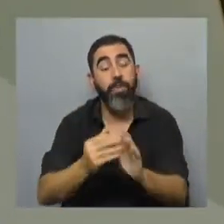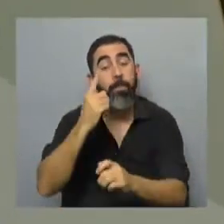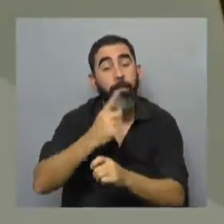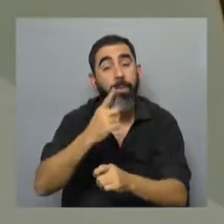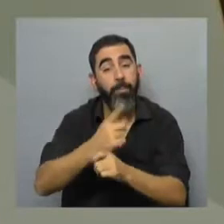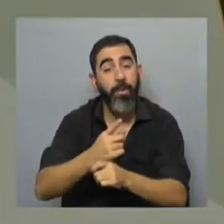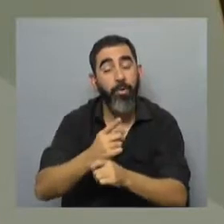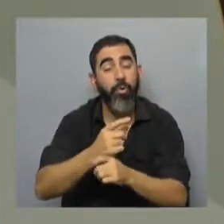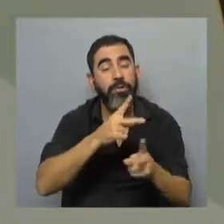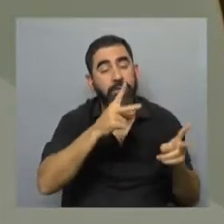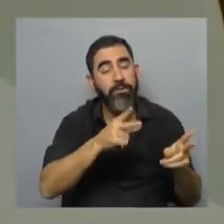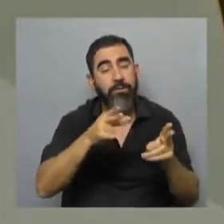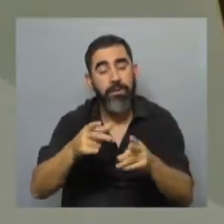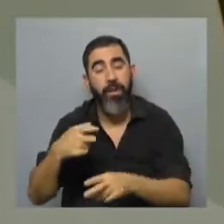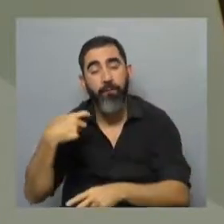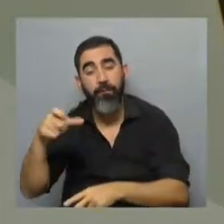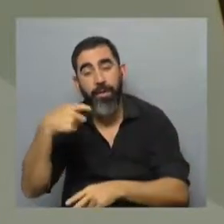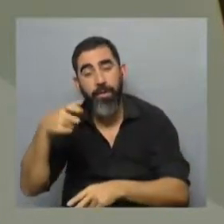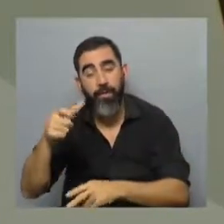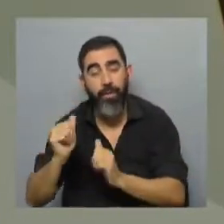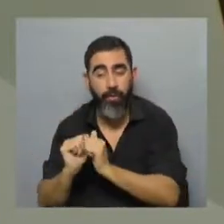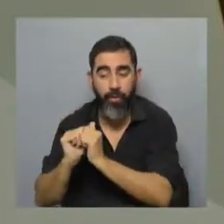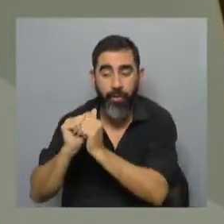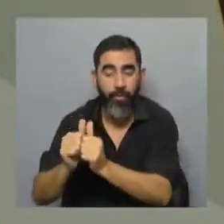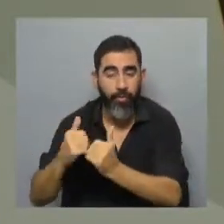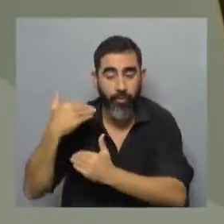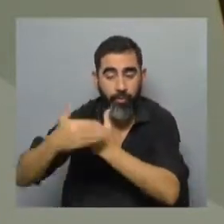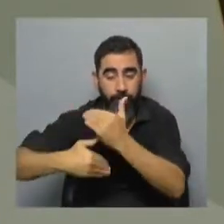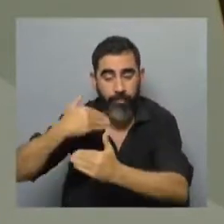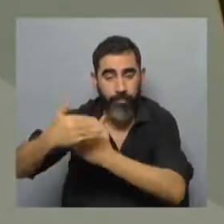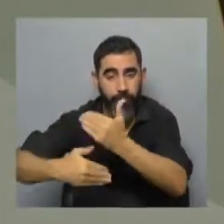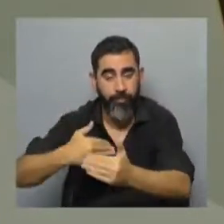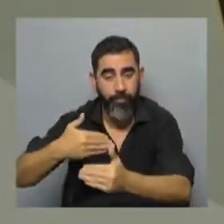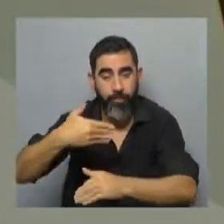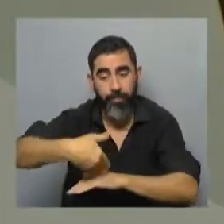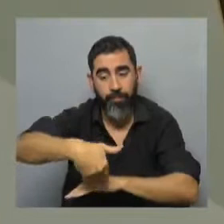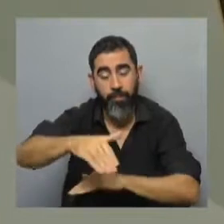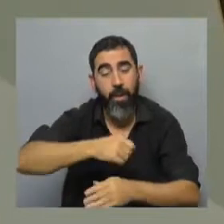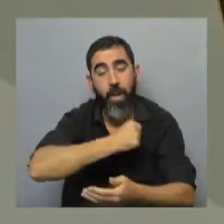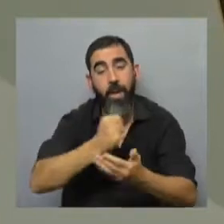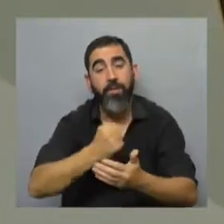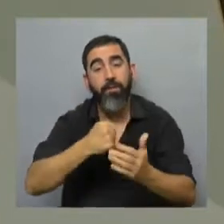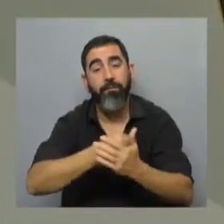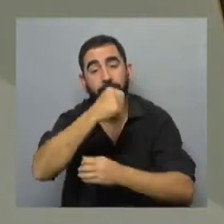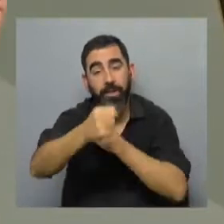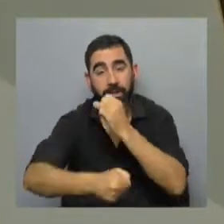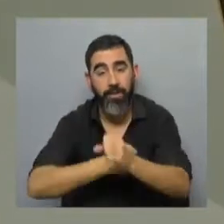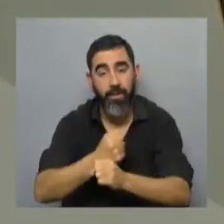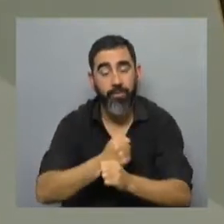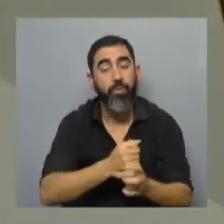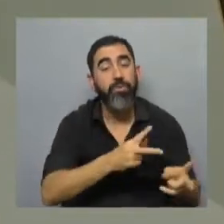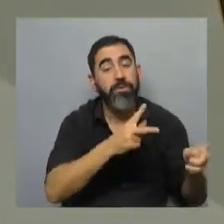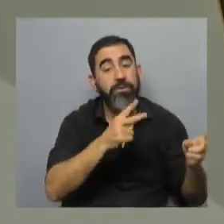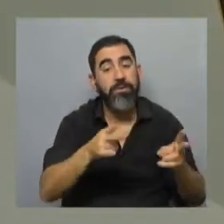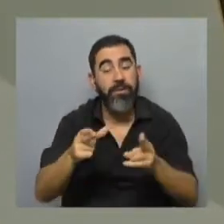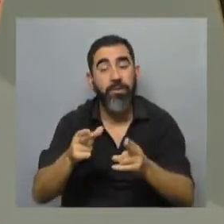de una serie de videos que nos van a ir acompañando en sucesivas presentaciones de aquí hasta el fin de año. Se trata de una serie